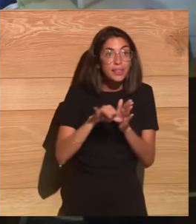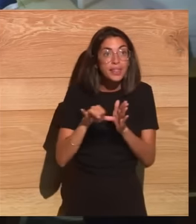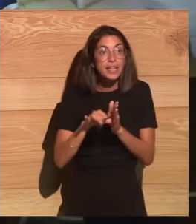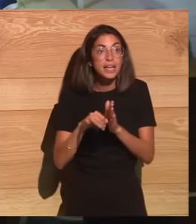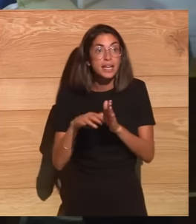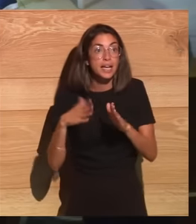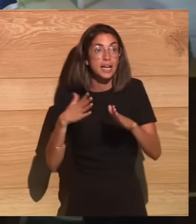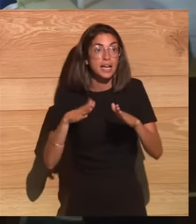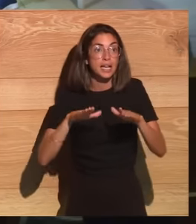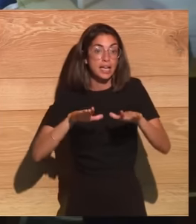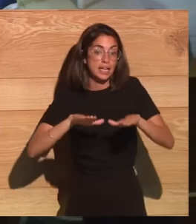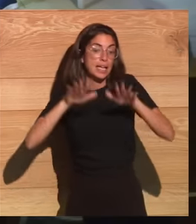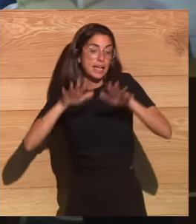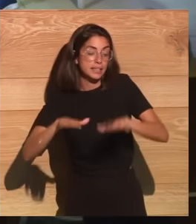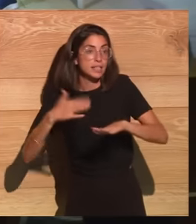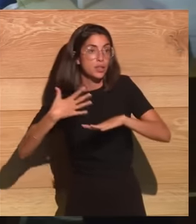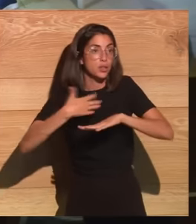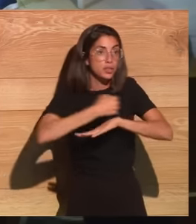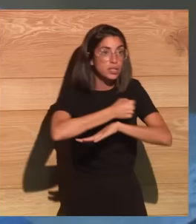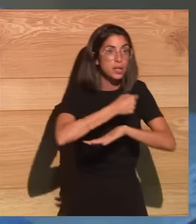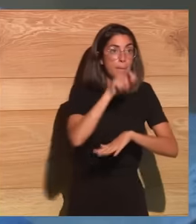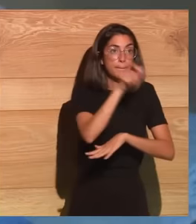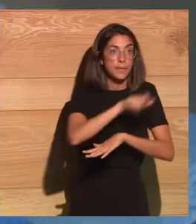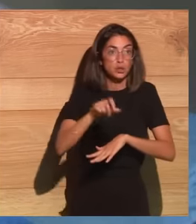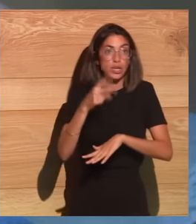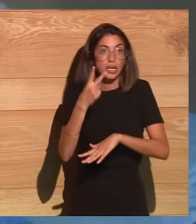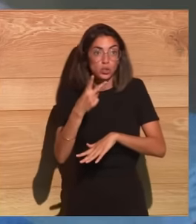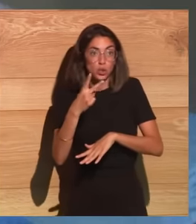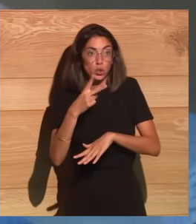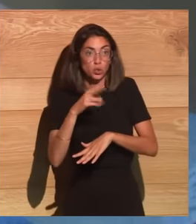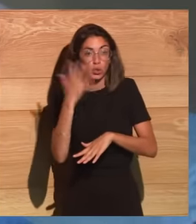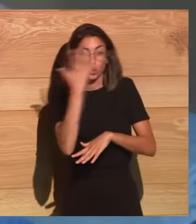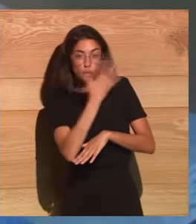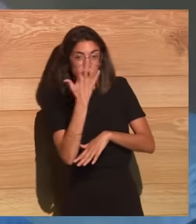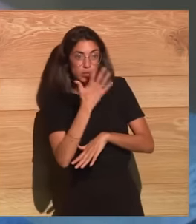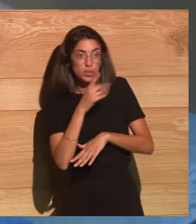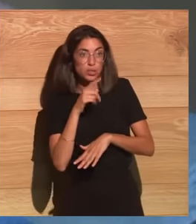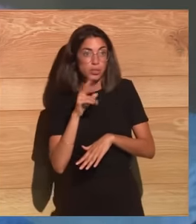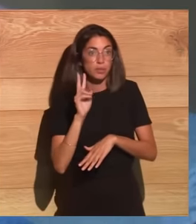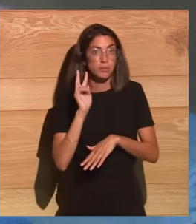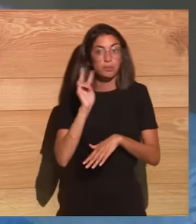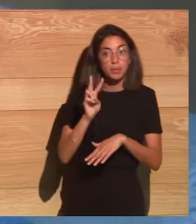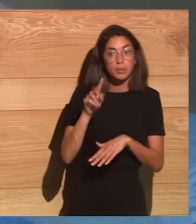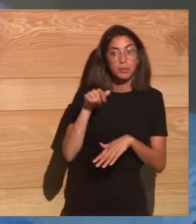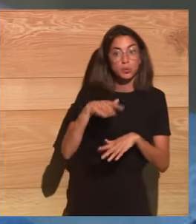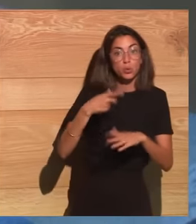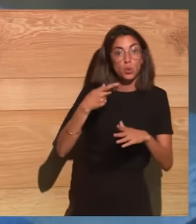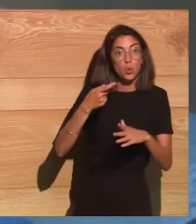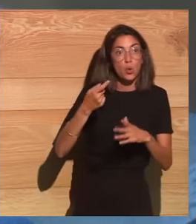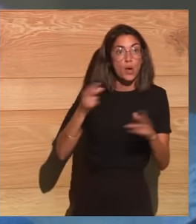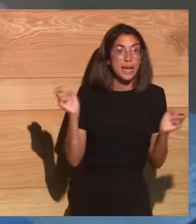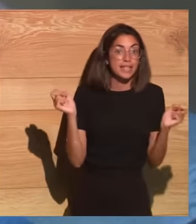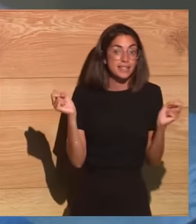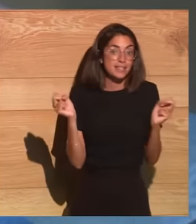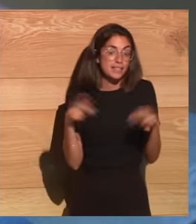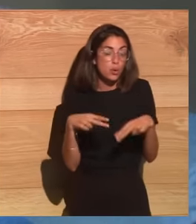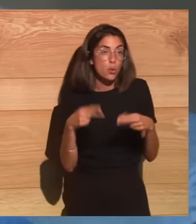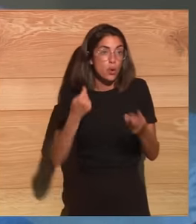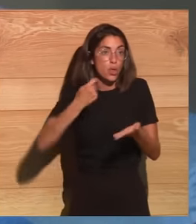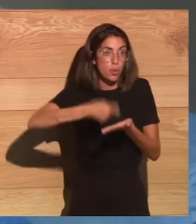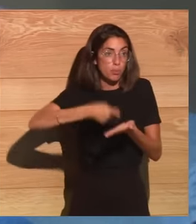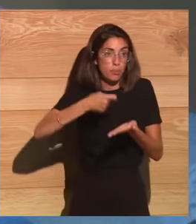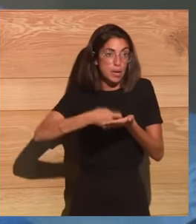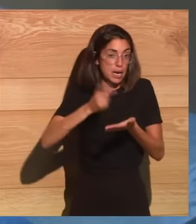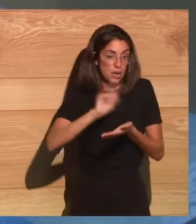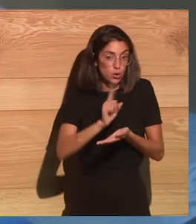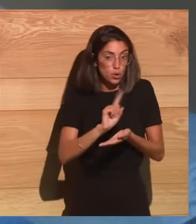parado dos horas con dos señores sospechosos dentro, hemos mirado y usted no tiene el seguro del coche pagado. Yo lo ignoraba, que no tenía